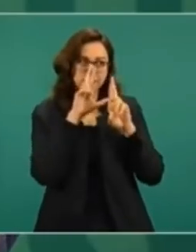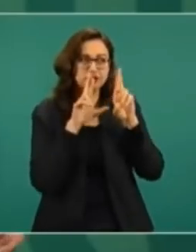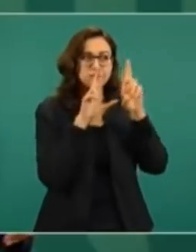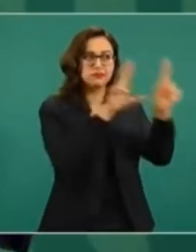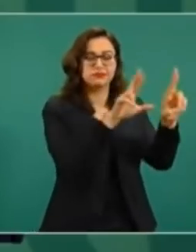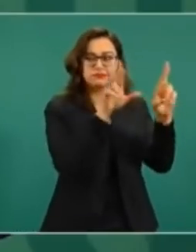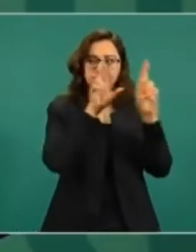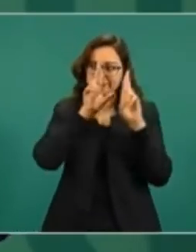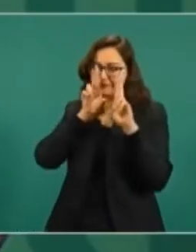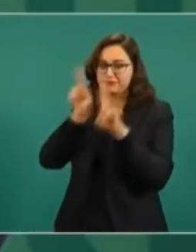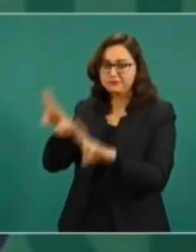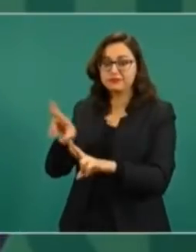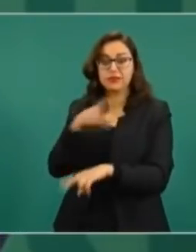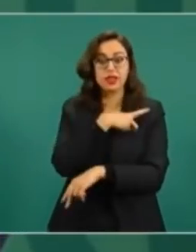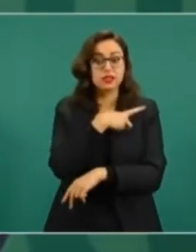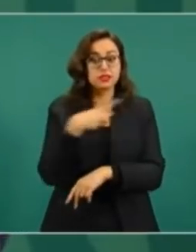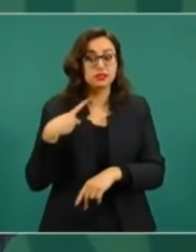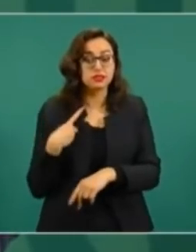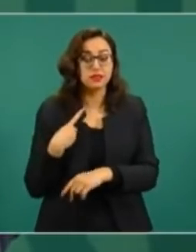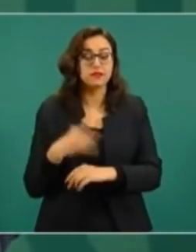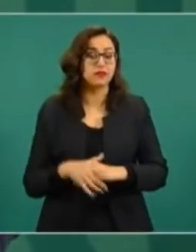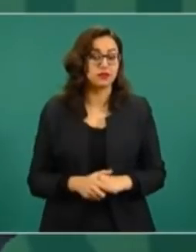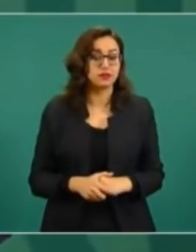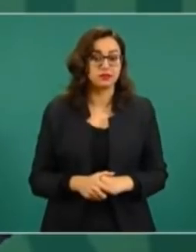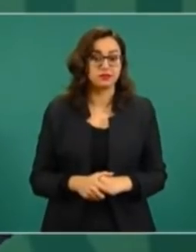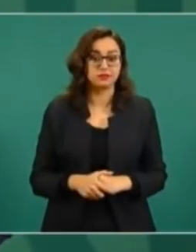Es que antes